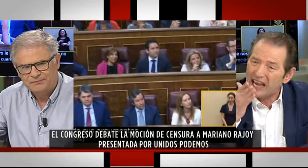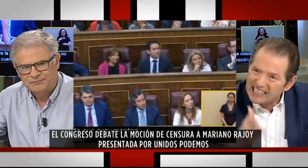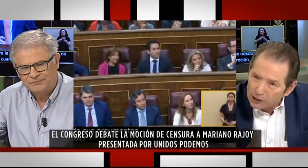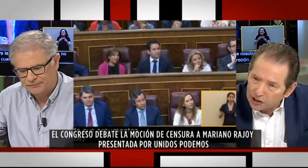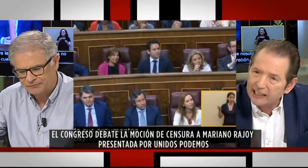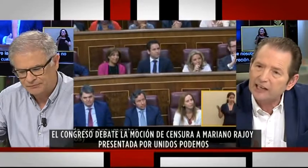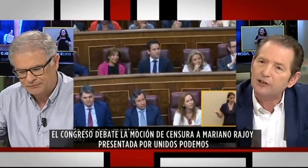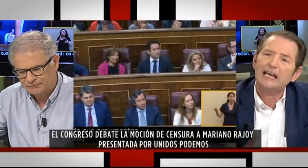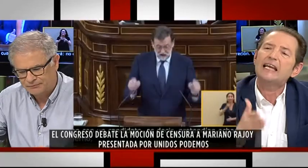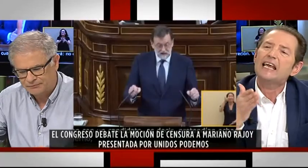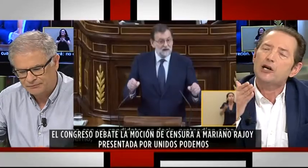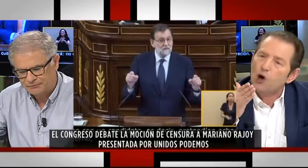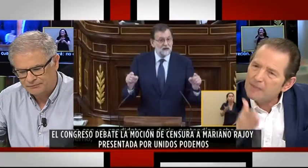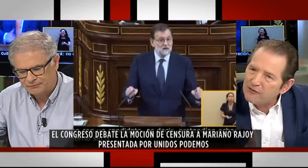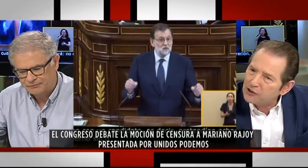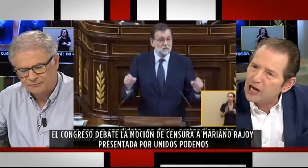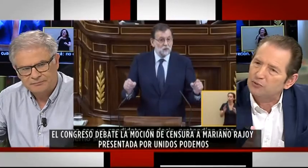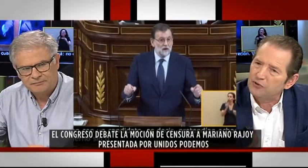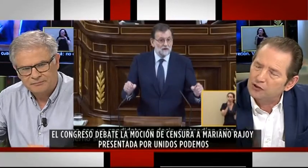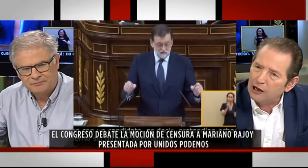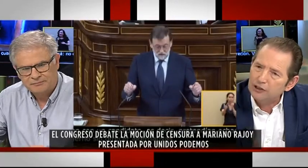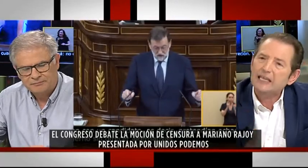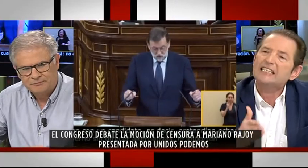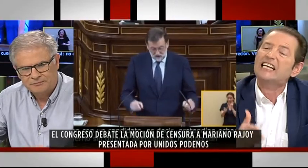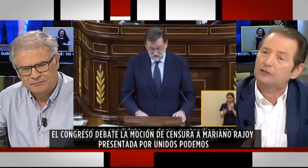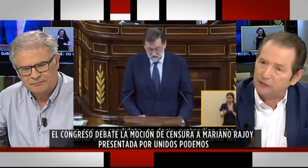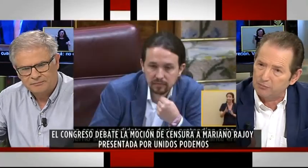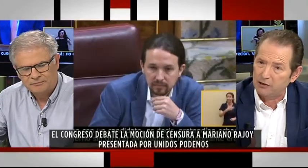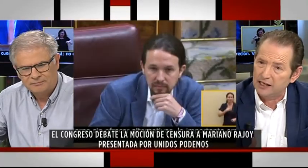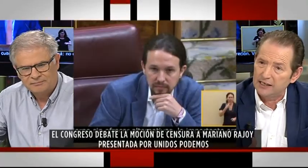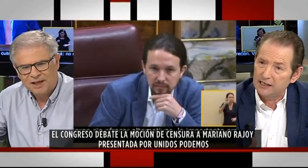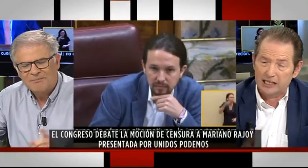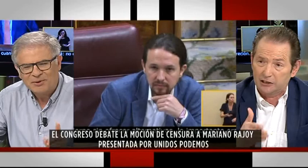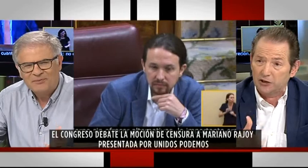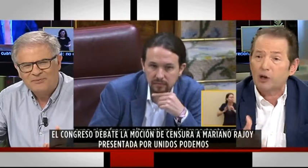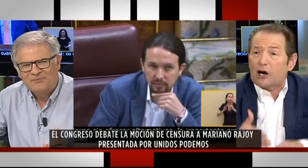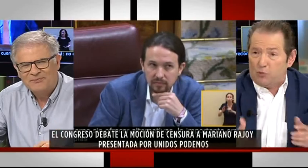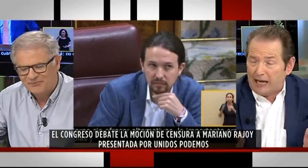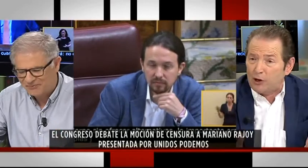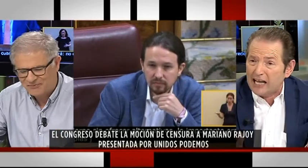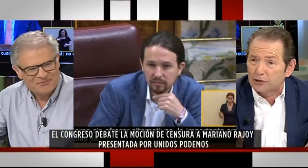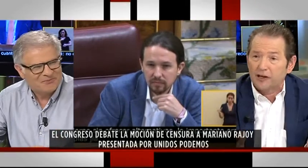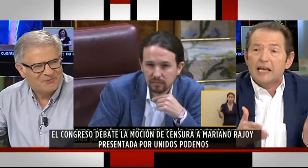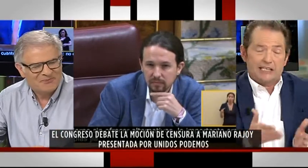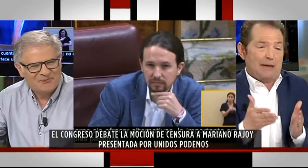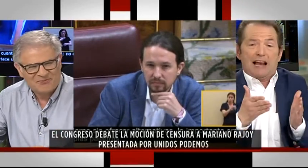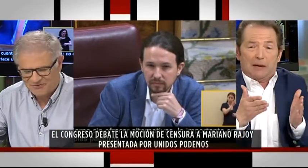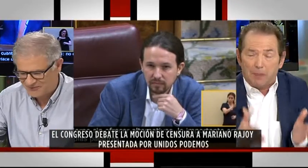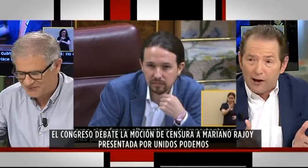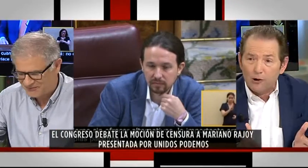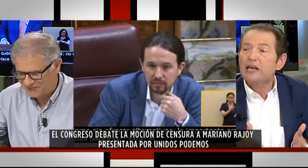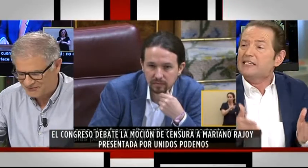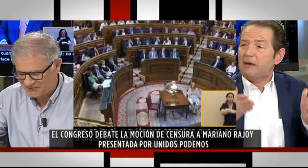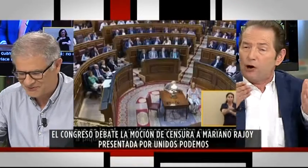pero ese corte generacional no iba a funcionar como funciona hoy si la situación mejor si la situación mejora como están mejorando decir si hay más